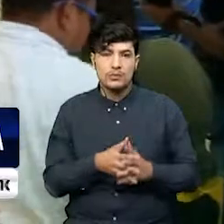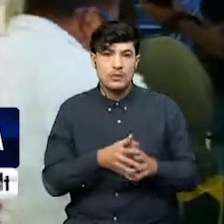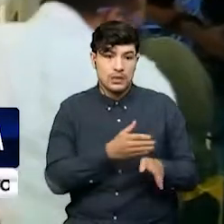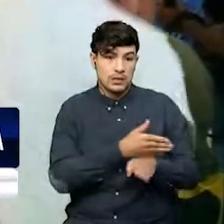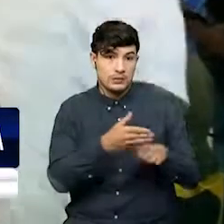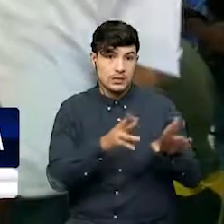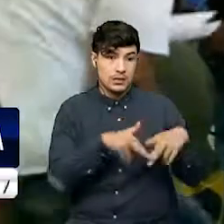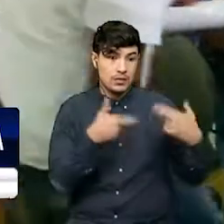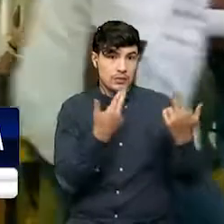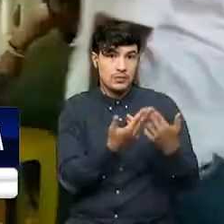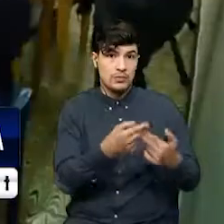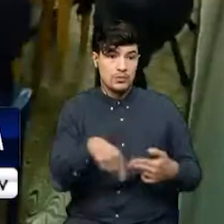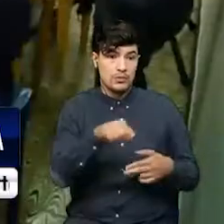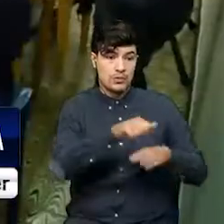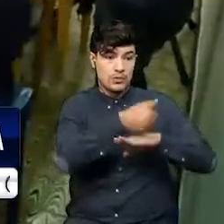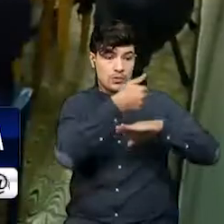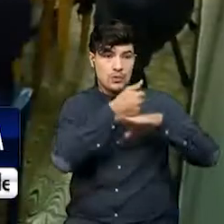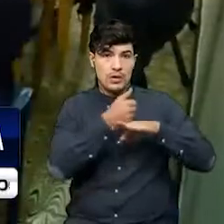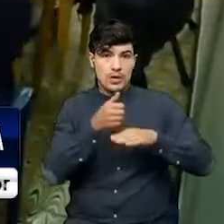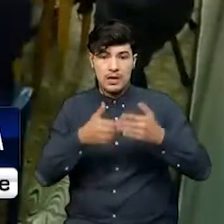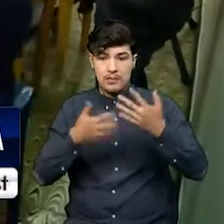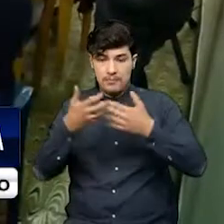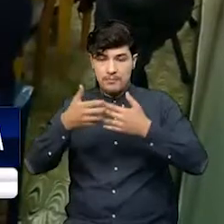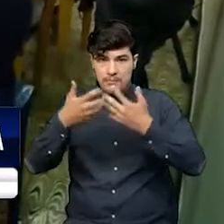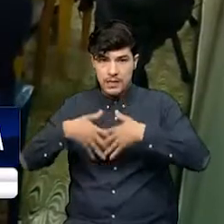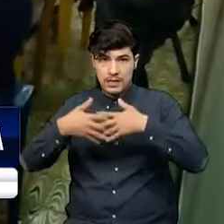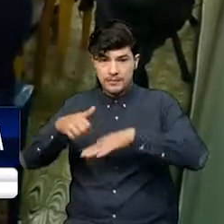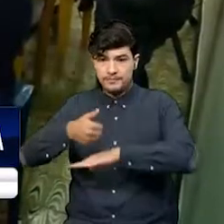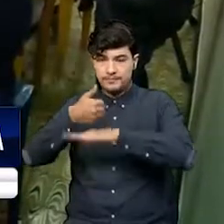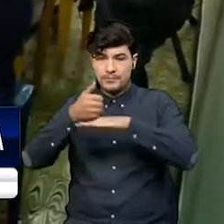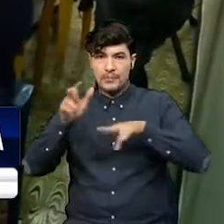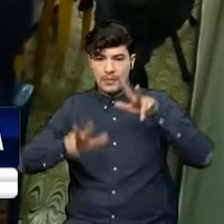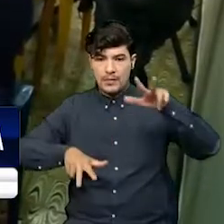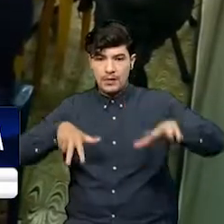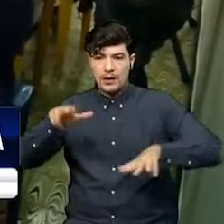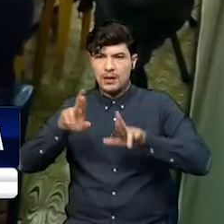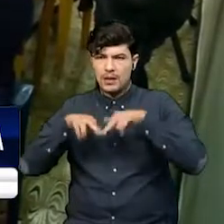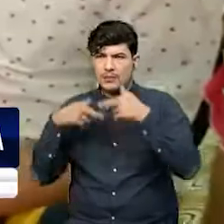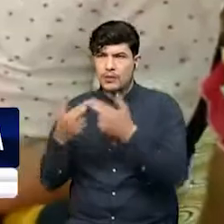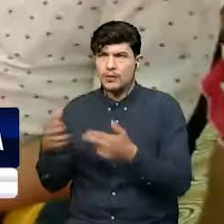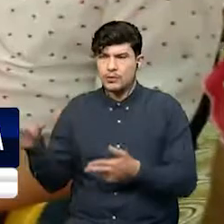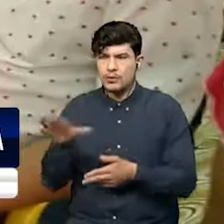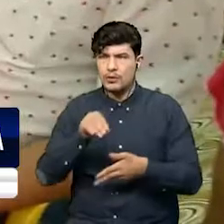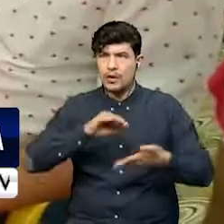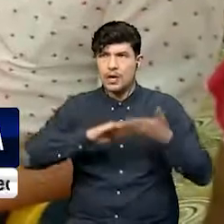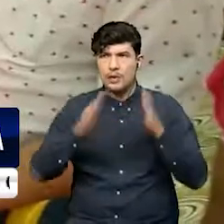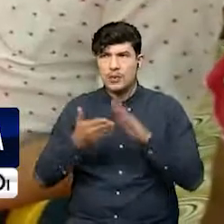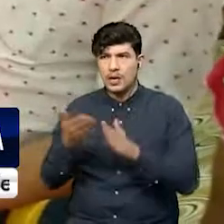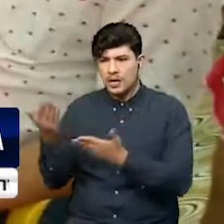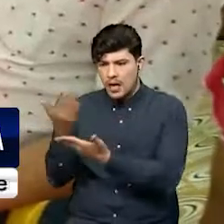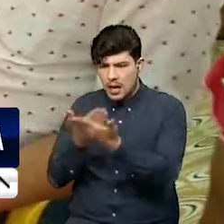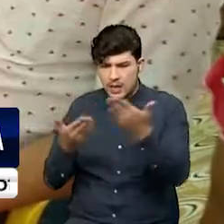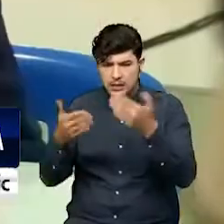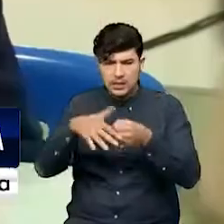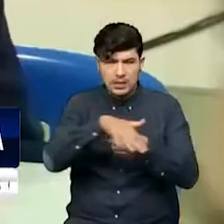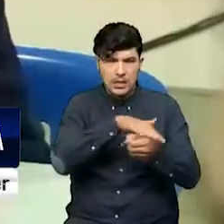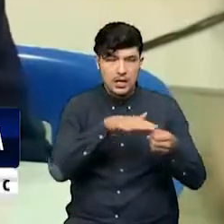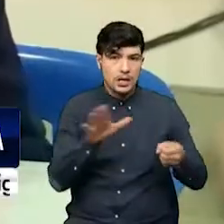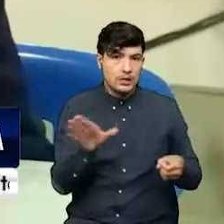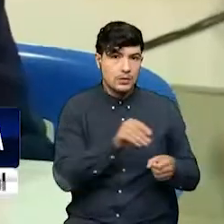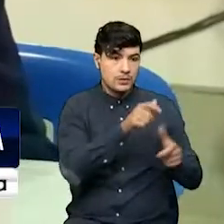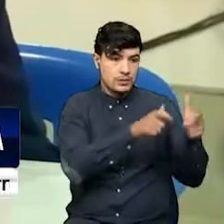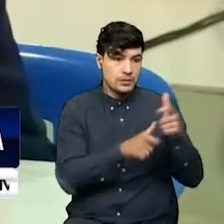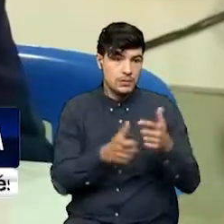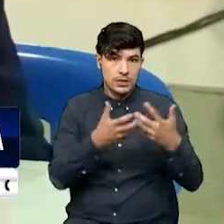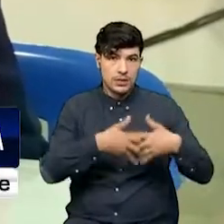prensa autoridades y directivos de ecopetrol se reunieron con la comunidad para analizar la situación y afectación donde funcionarios de